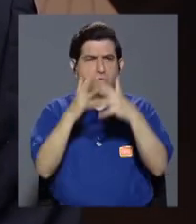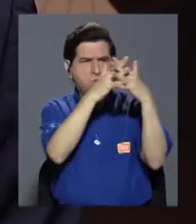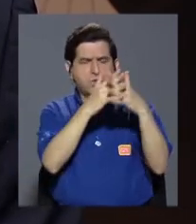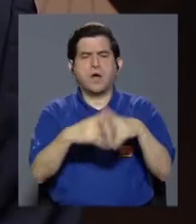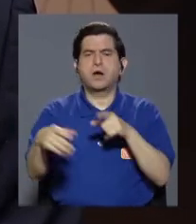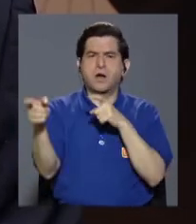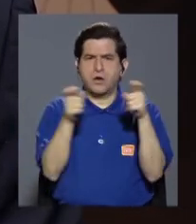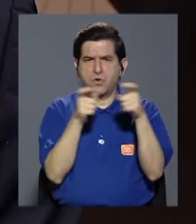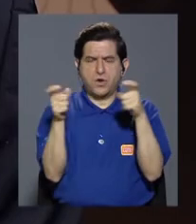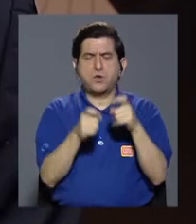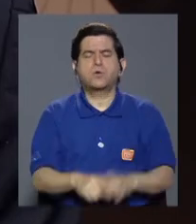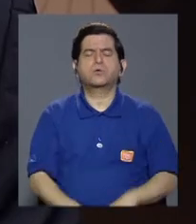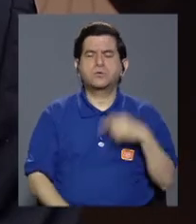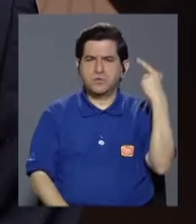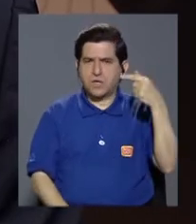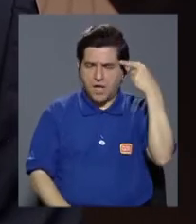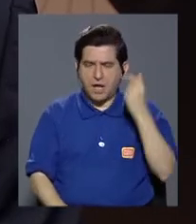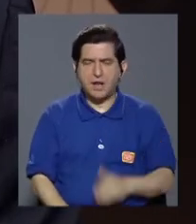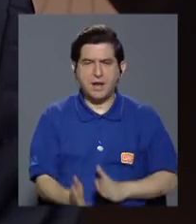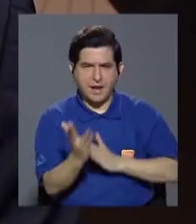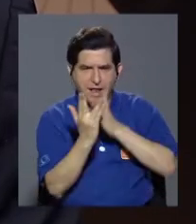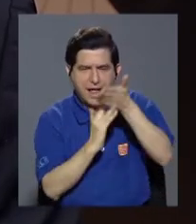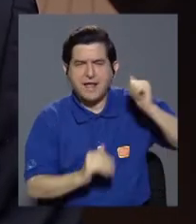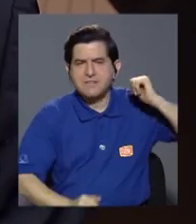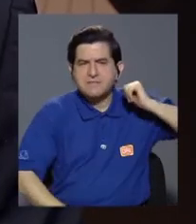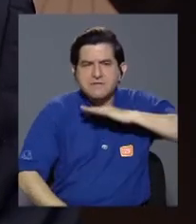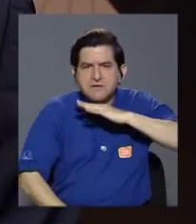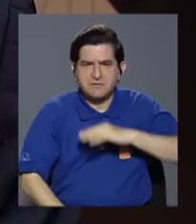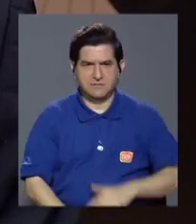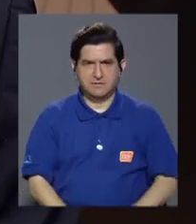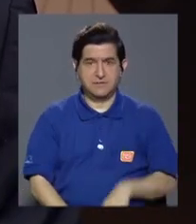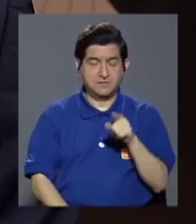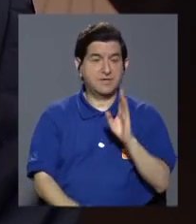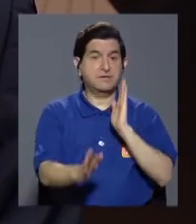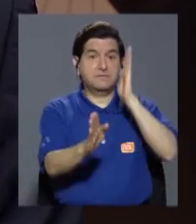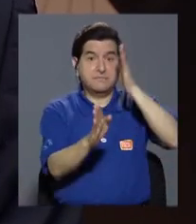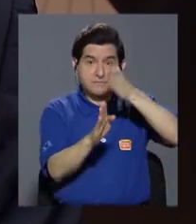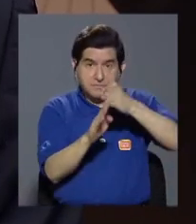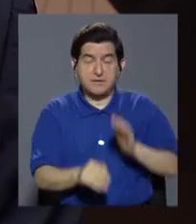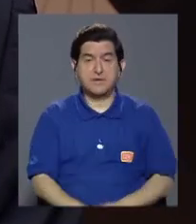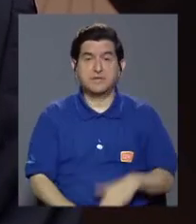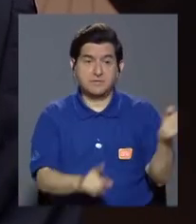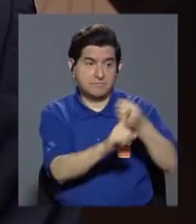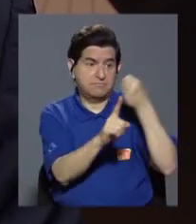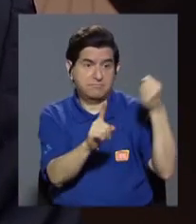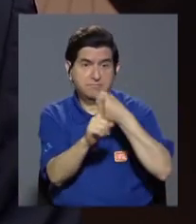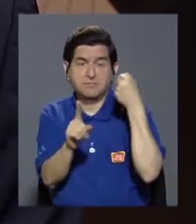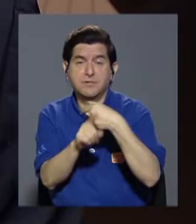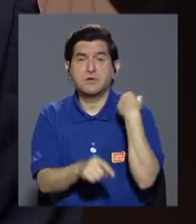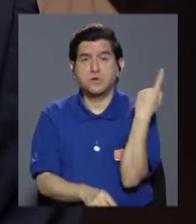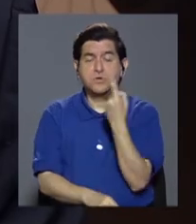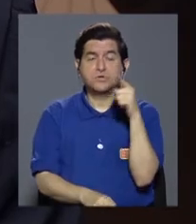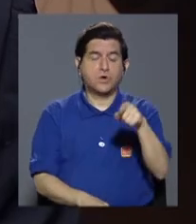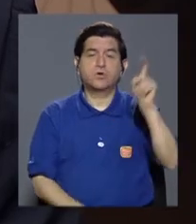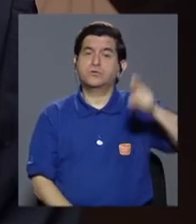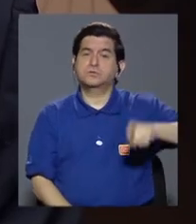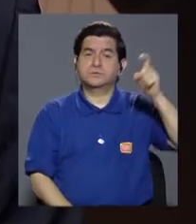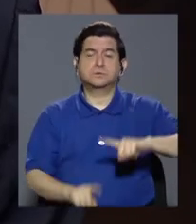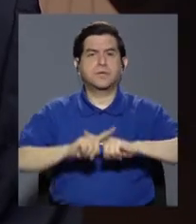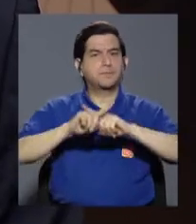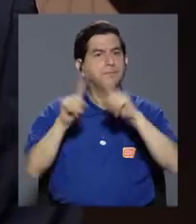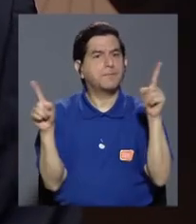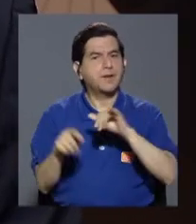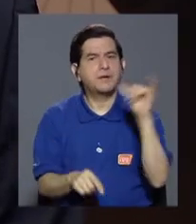capacidad de control o de captación del estado vía la corrupción y que directamente llegaban al ejercicio de la violencia solamente cuando era imprescindible